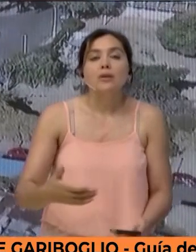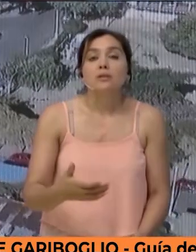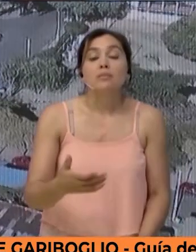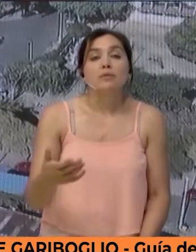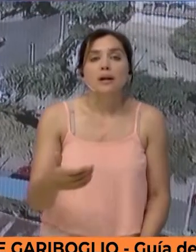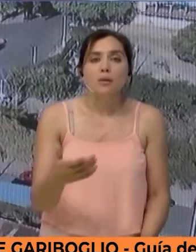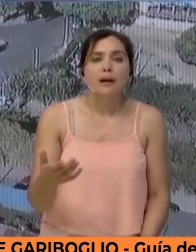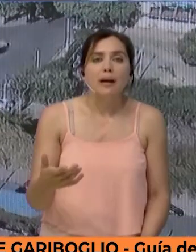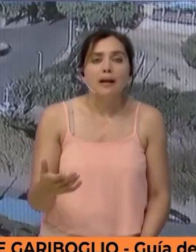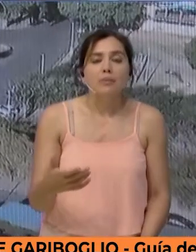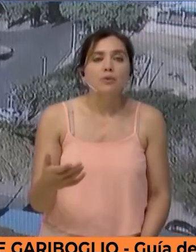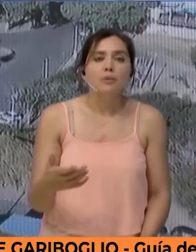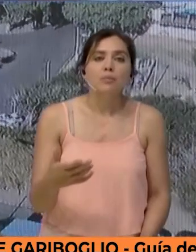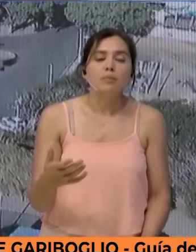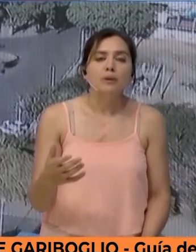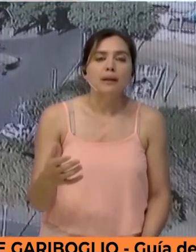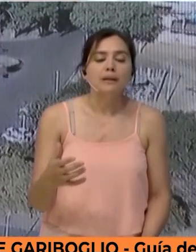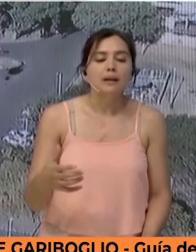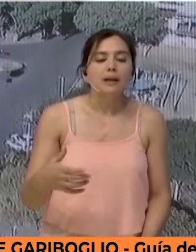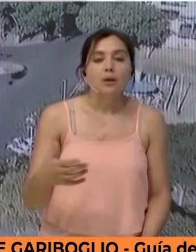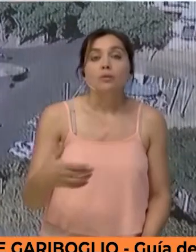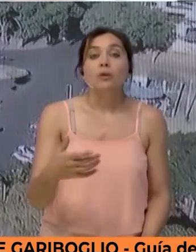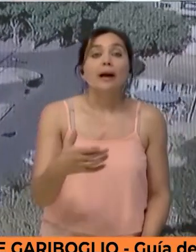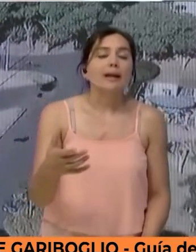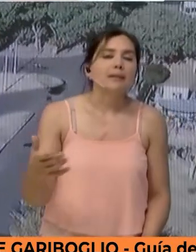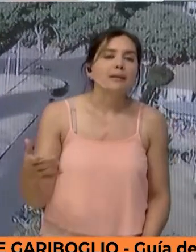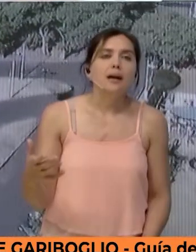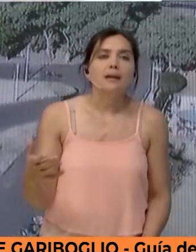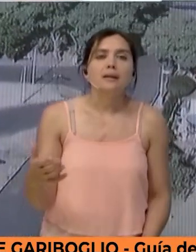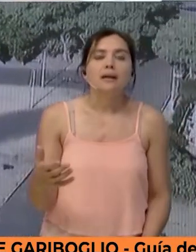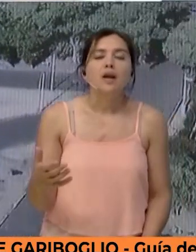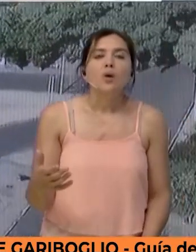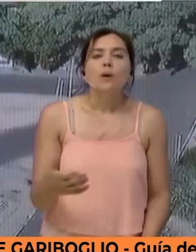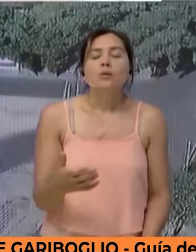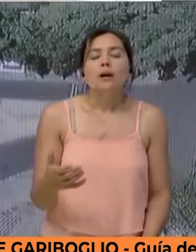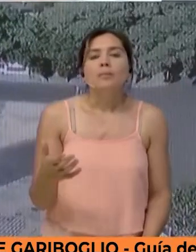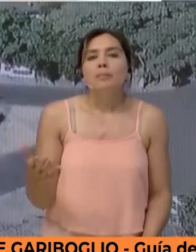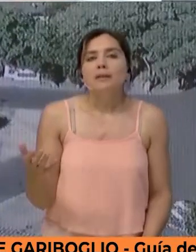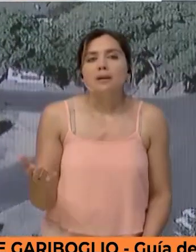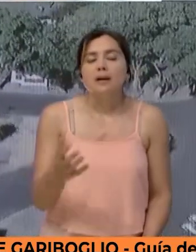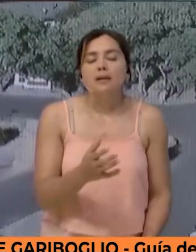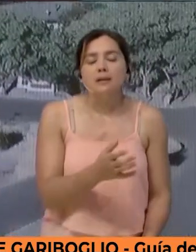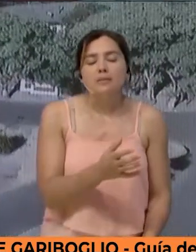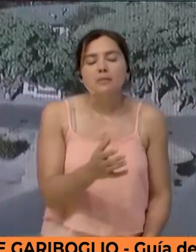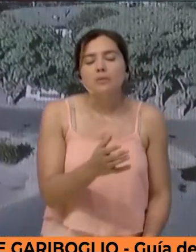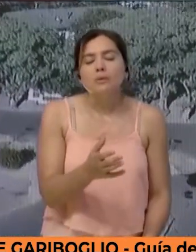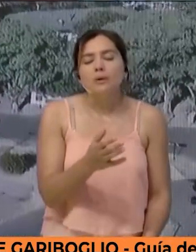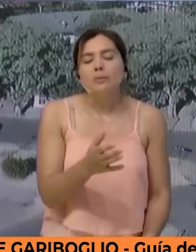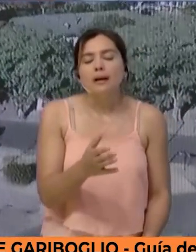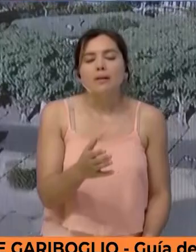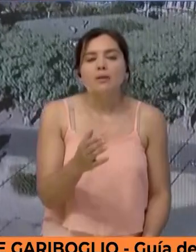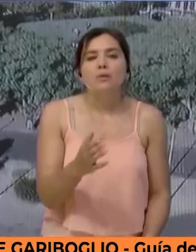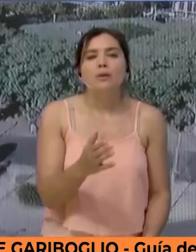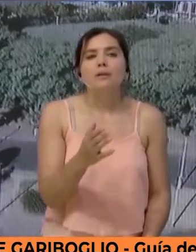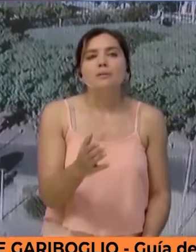esto, ¿no?, del ecosistema fluvial que vos marcás, que es muy, pero muy importante, con todas las características que tiene. ¿Cuánto cambia el paisaje? Hace unos minutos